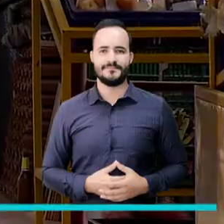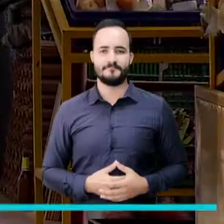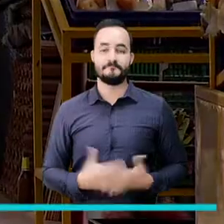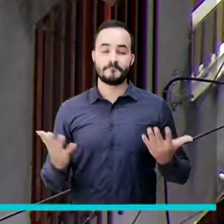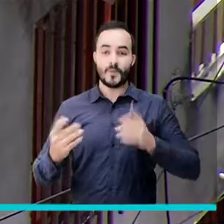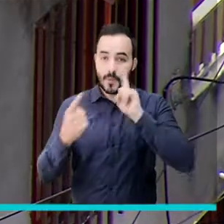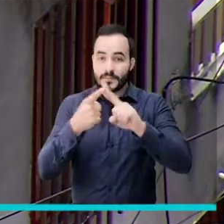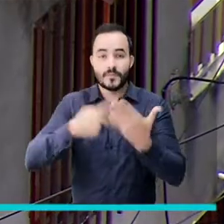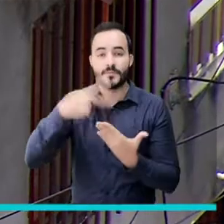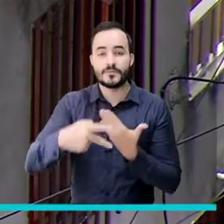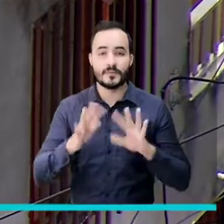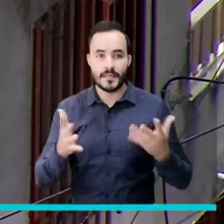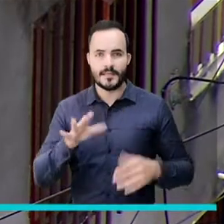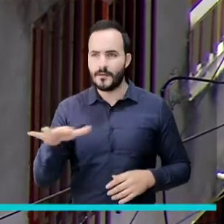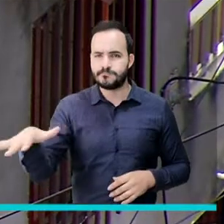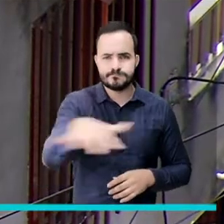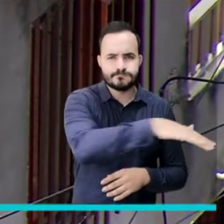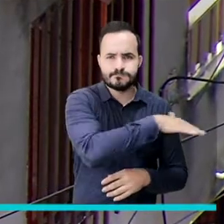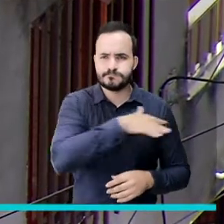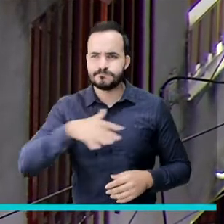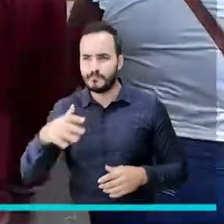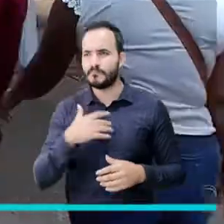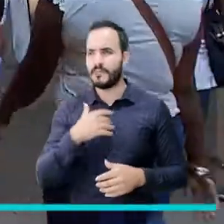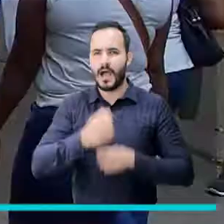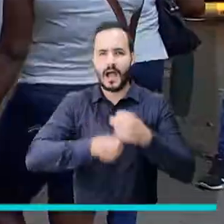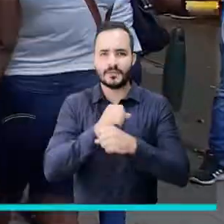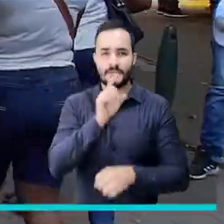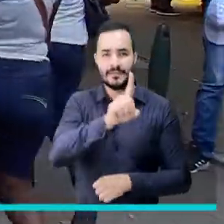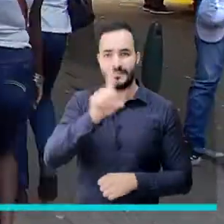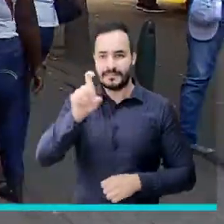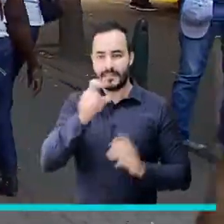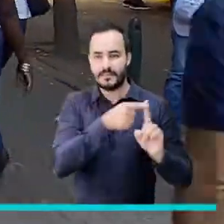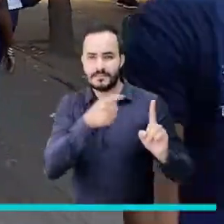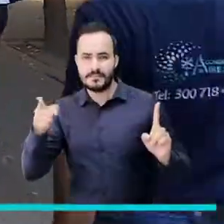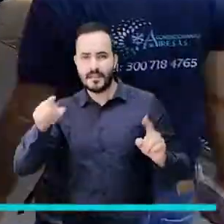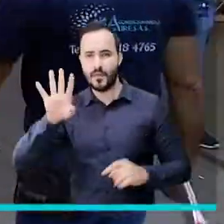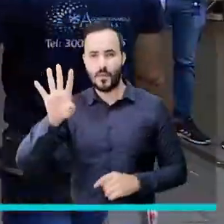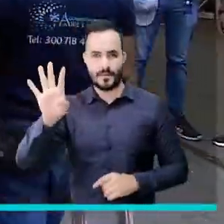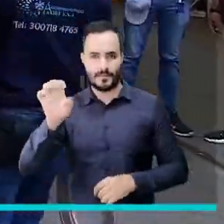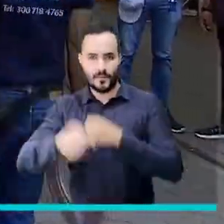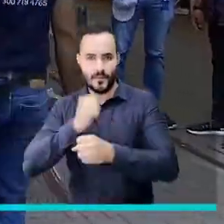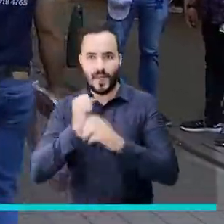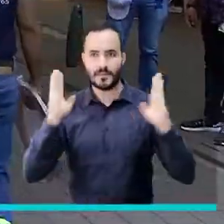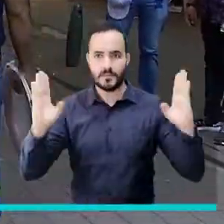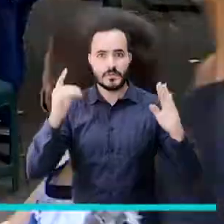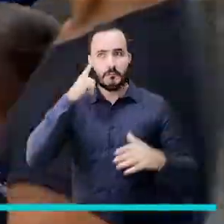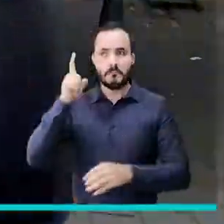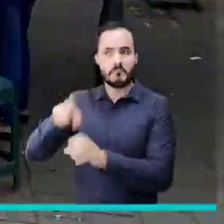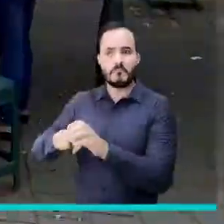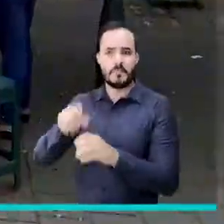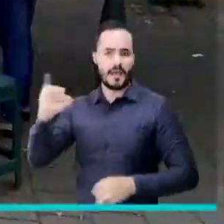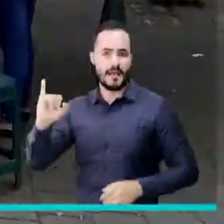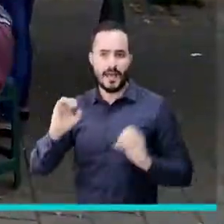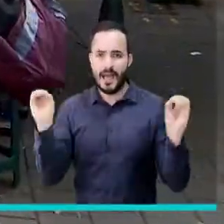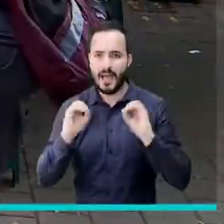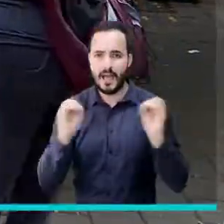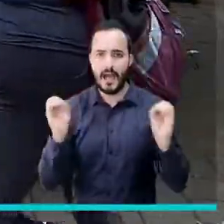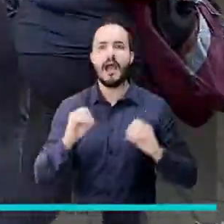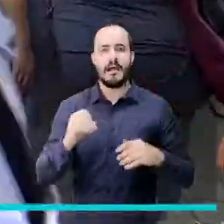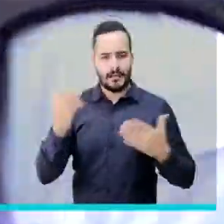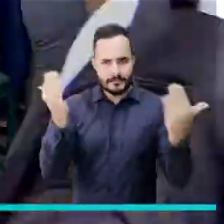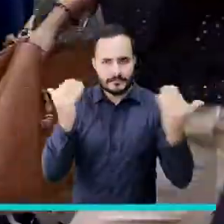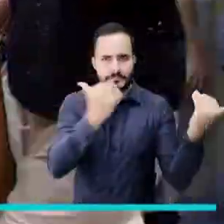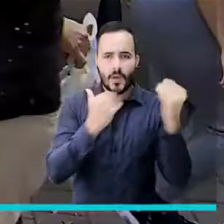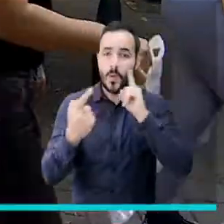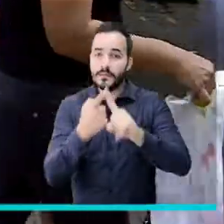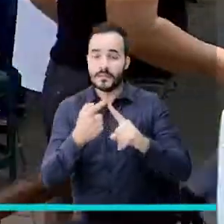El objetivo de la estrategia es captar toda la población de 16 a 49 años que no tiene aseguramiento en salud